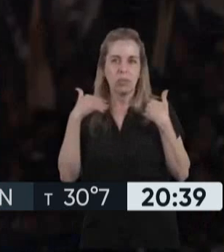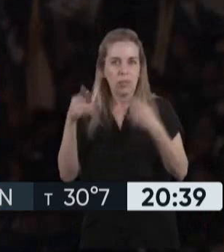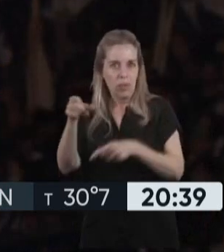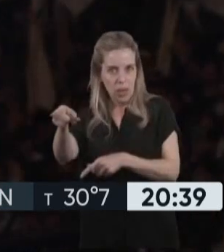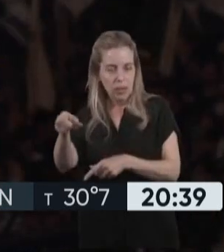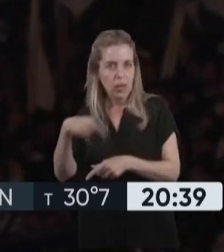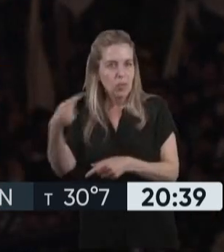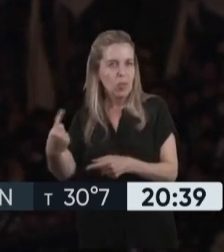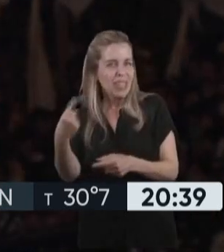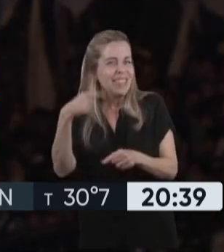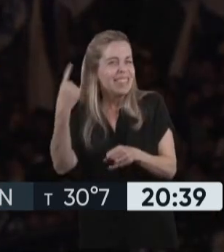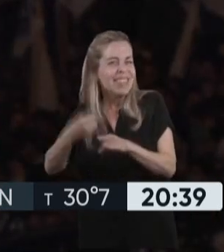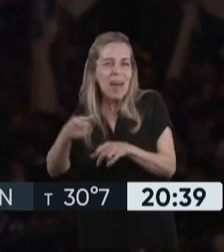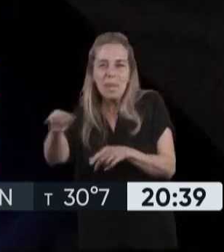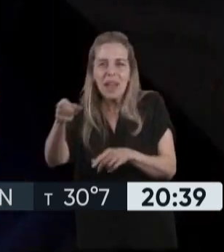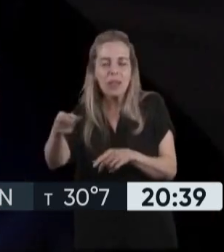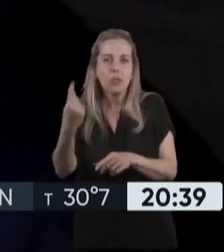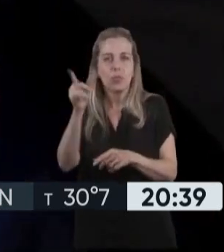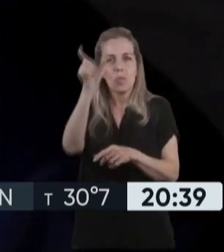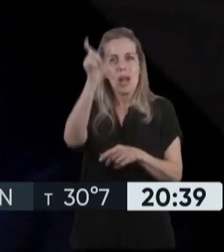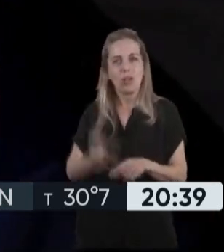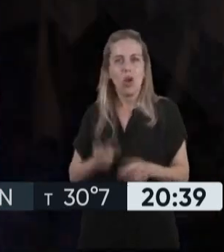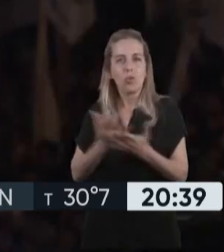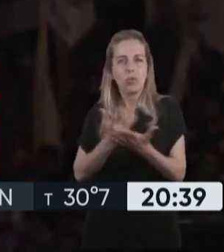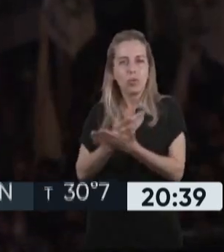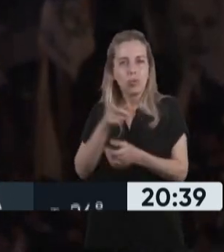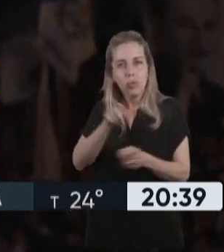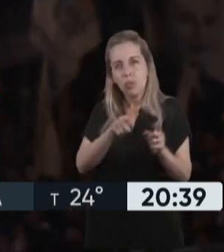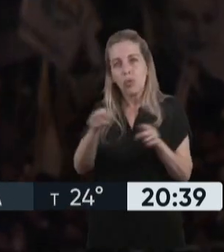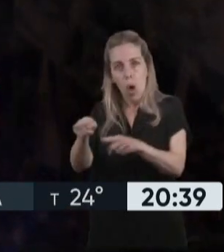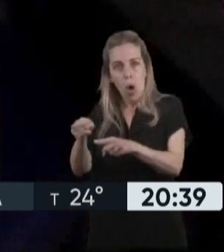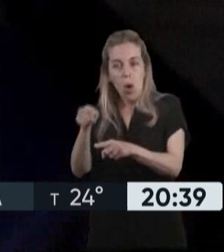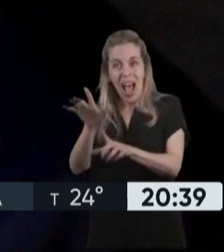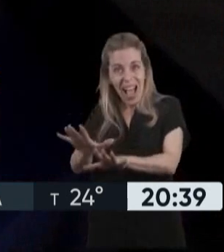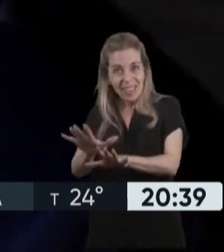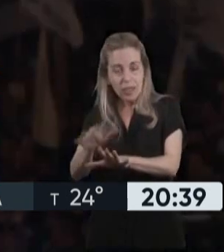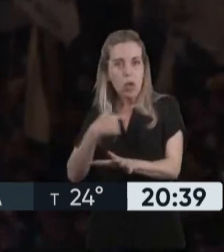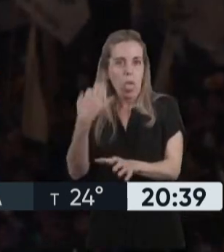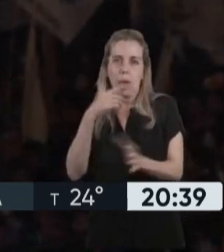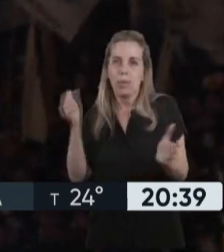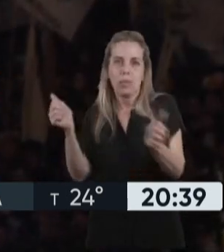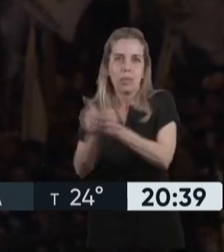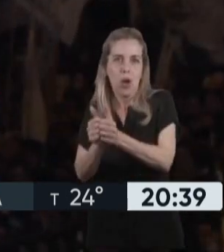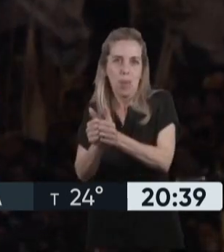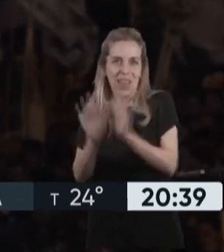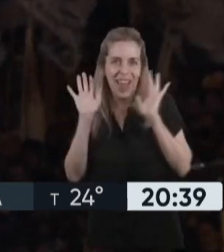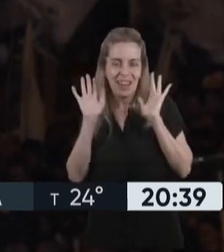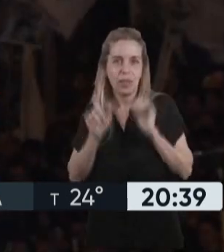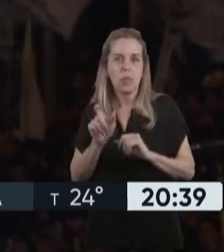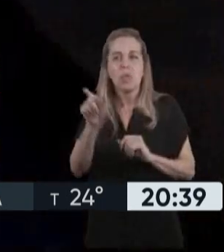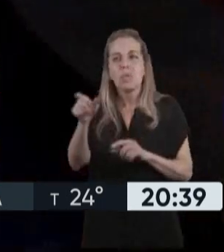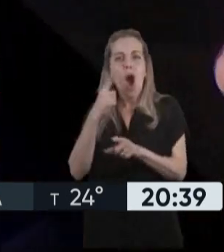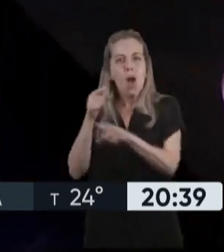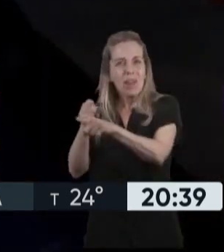siempre que un hombre pase lo que te tocó pasar a vos, yo voy a estar al lado de ese hombre, porque ningún hombre merece la